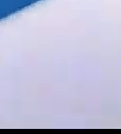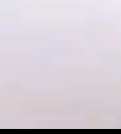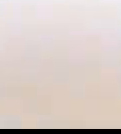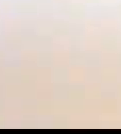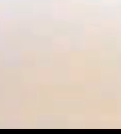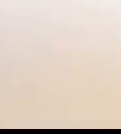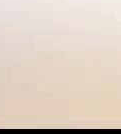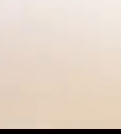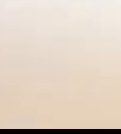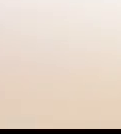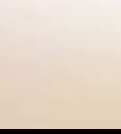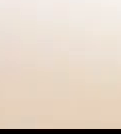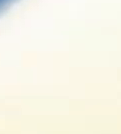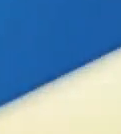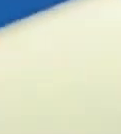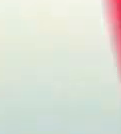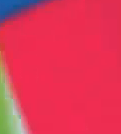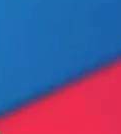por Ecuador TV.